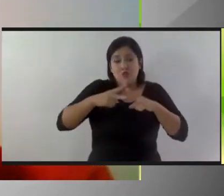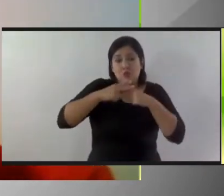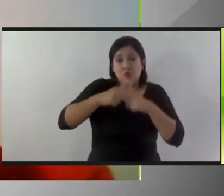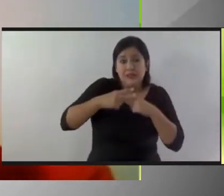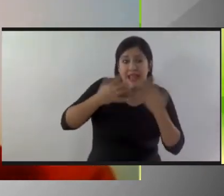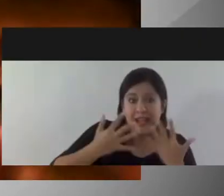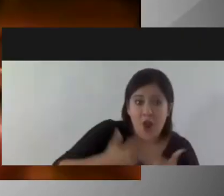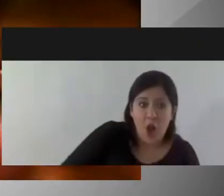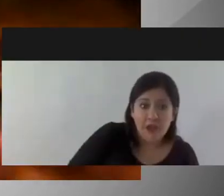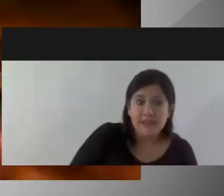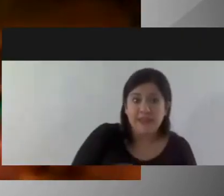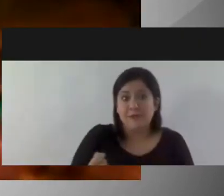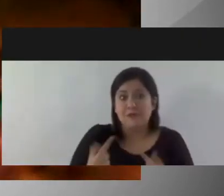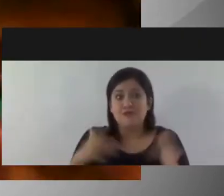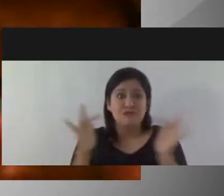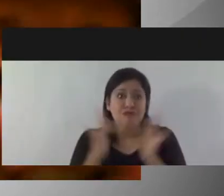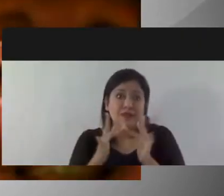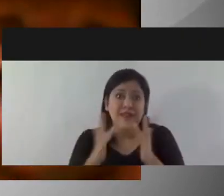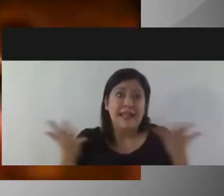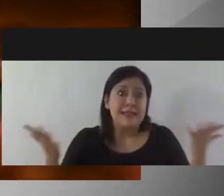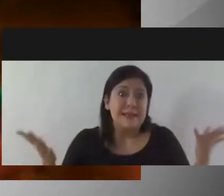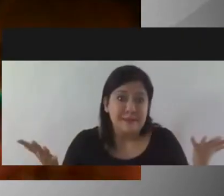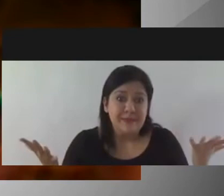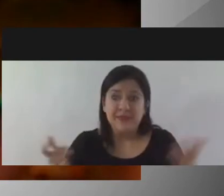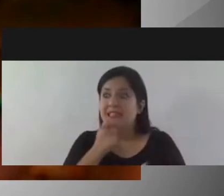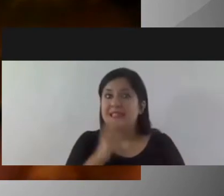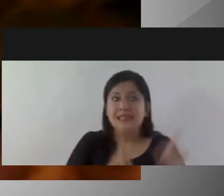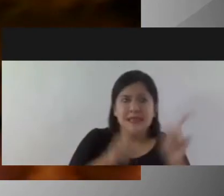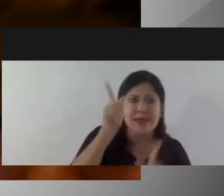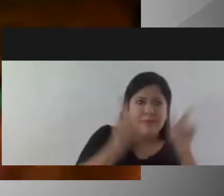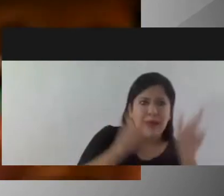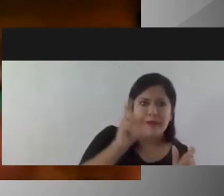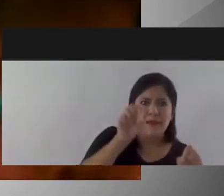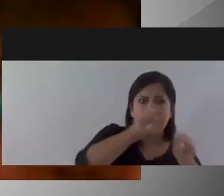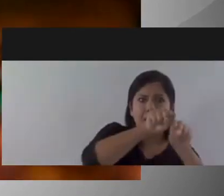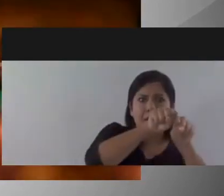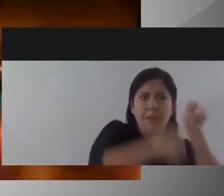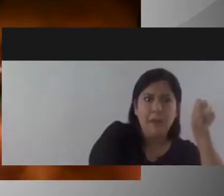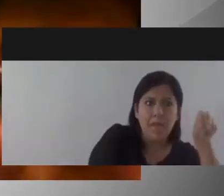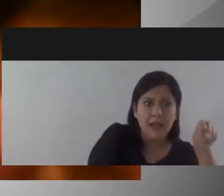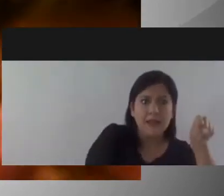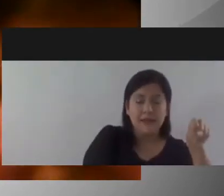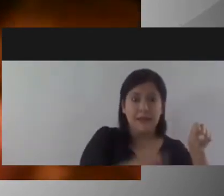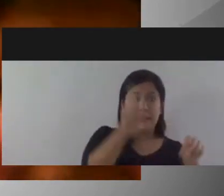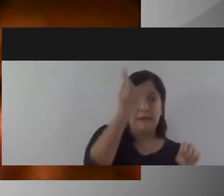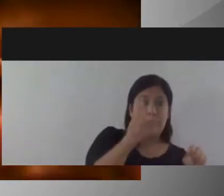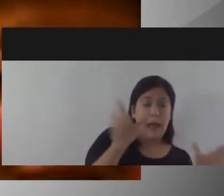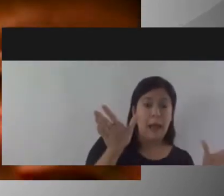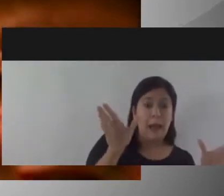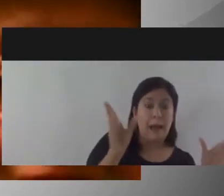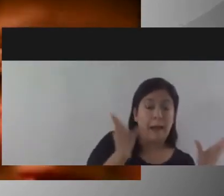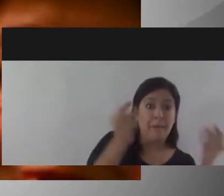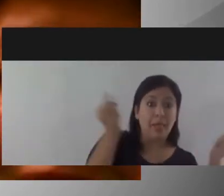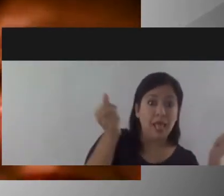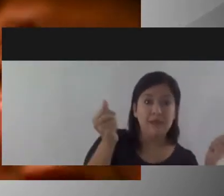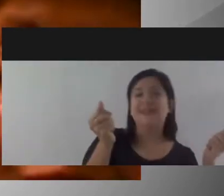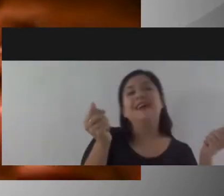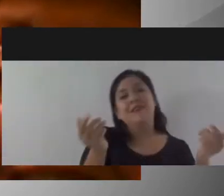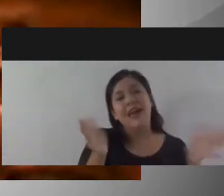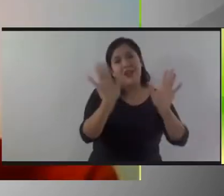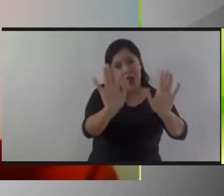su conexión, de modo tal que no se asusten si alguien desaparece de repente. Pronto volverá a aparecer.